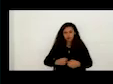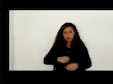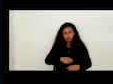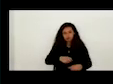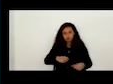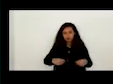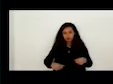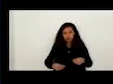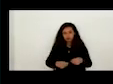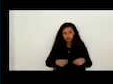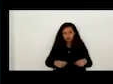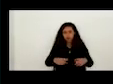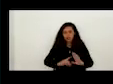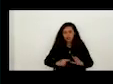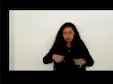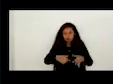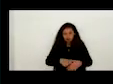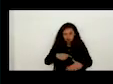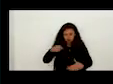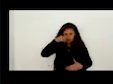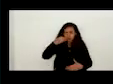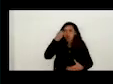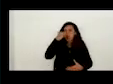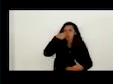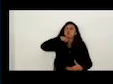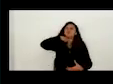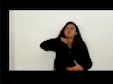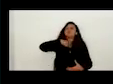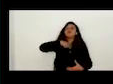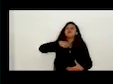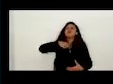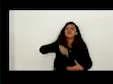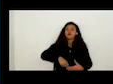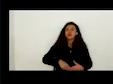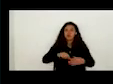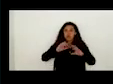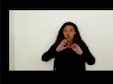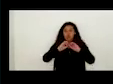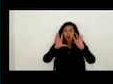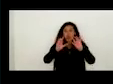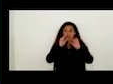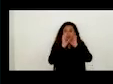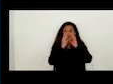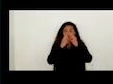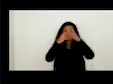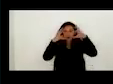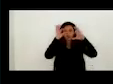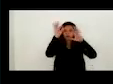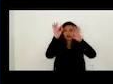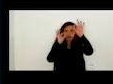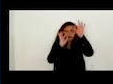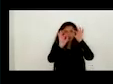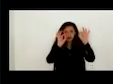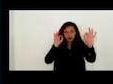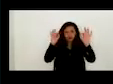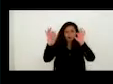al estómago, se fraccionan en partes muy chiquititas que van a darle al